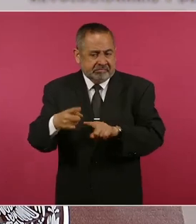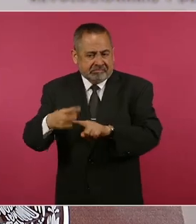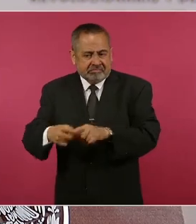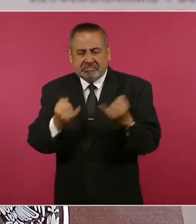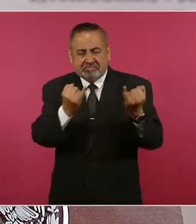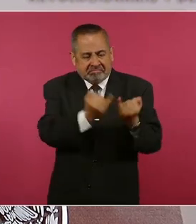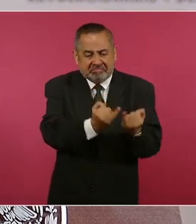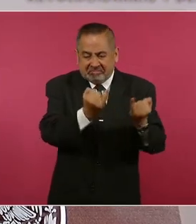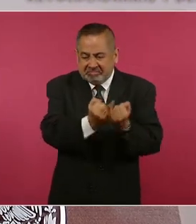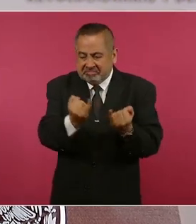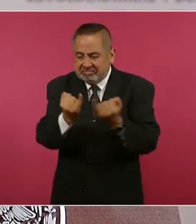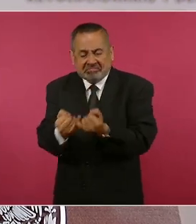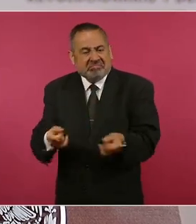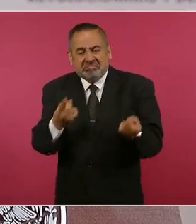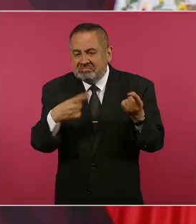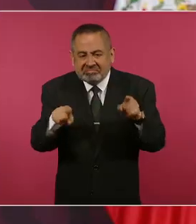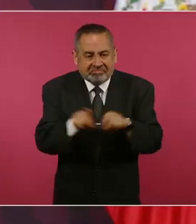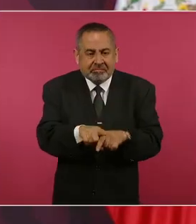lo mismo,